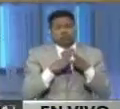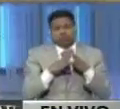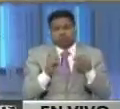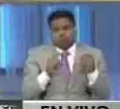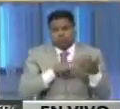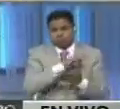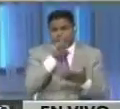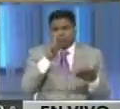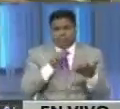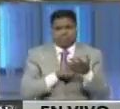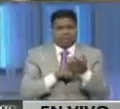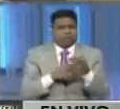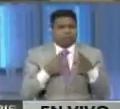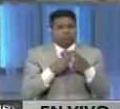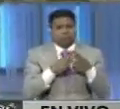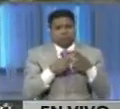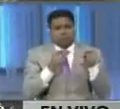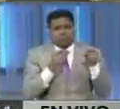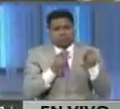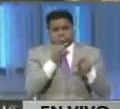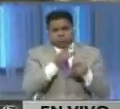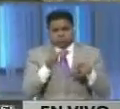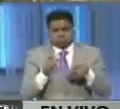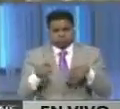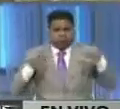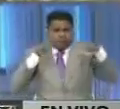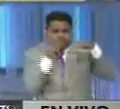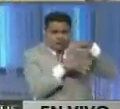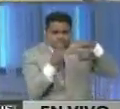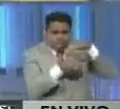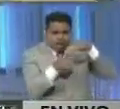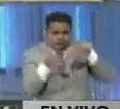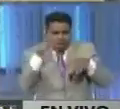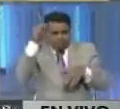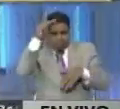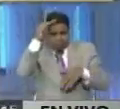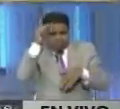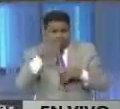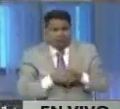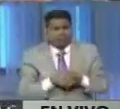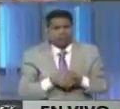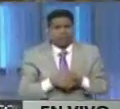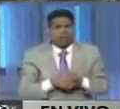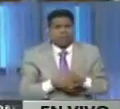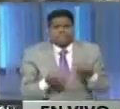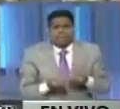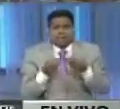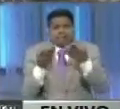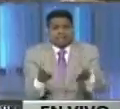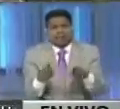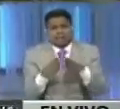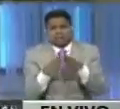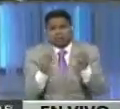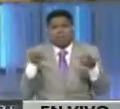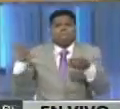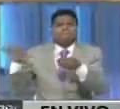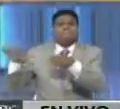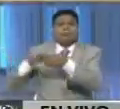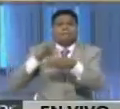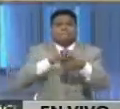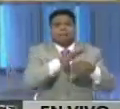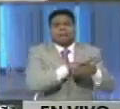contrabando todas esas actividades de boicot y acaparamiento que ocurren de para proveer el abastecimiento soberano